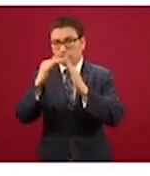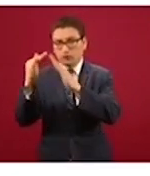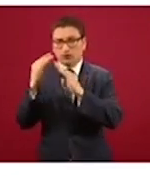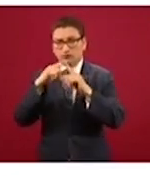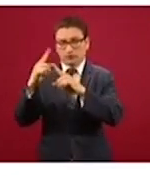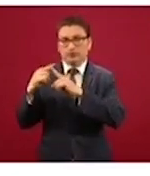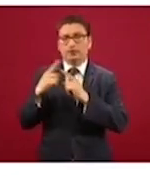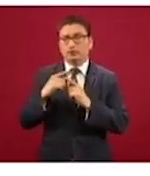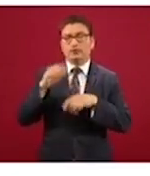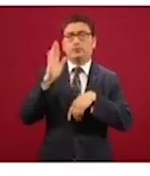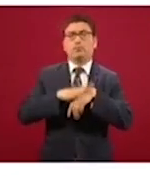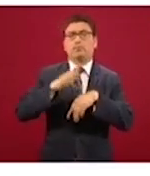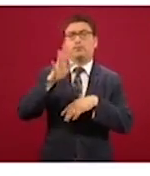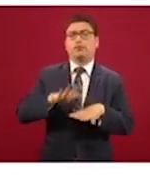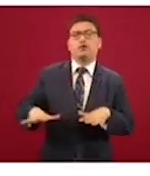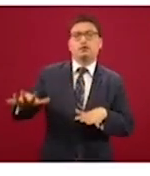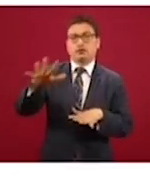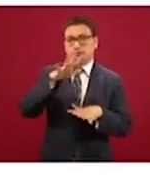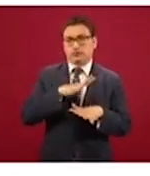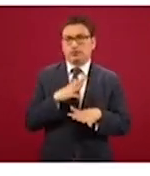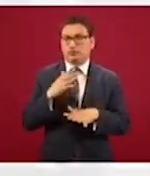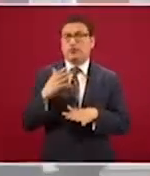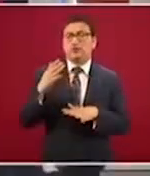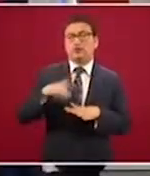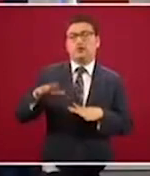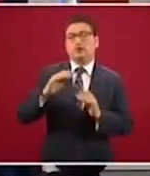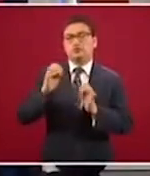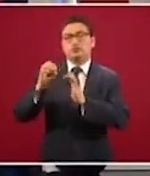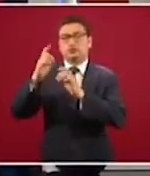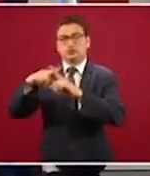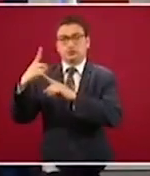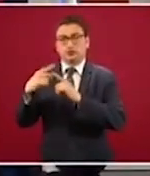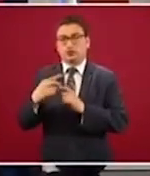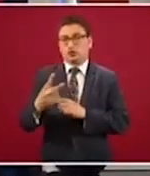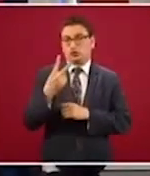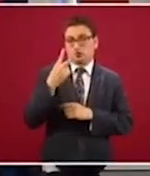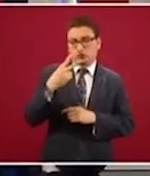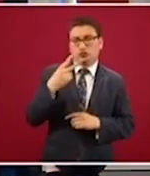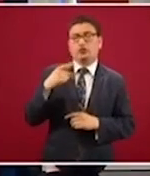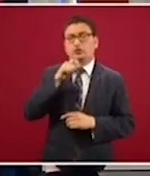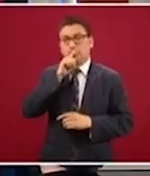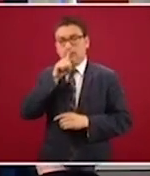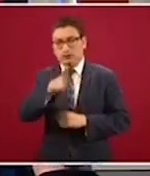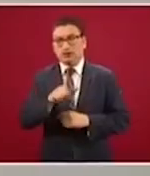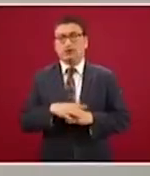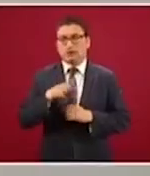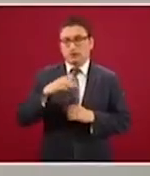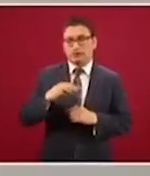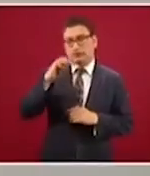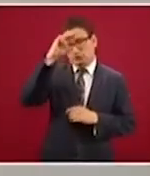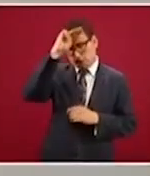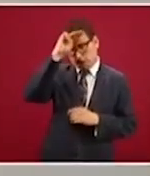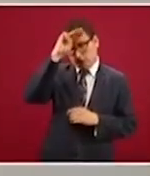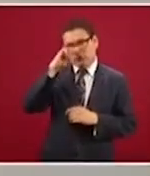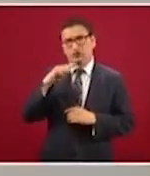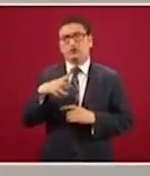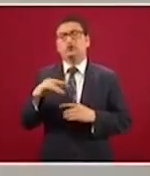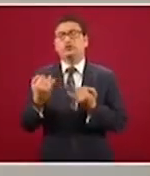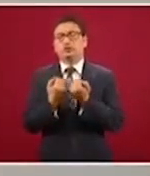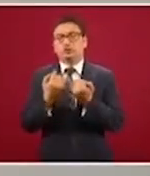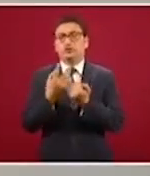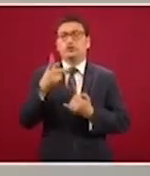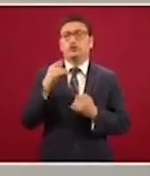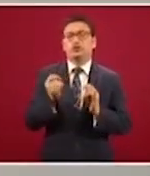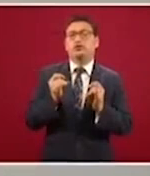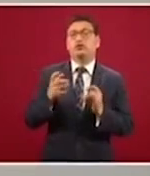sobre todo en fraccionamientos residenciales. Tenemos 2 en Jalisco, tenemos en Monterrey y también tenemos en Tijuana. Lo que